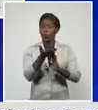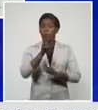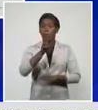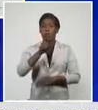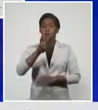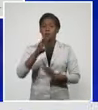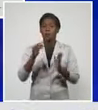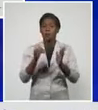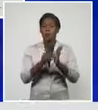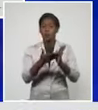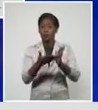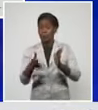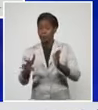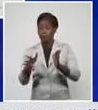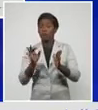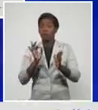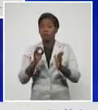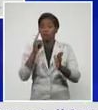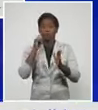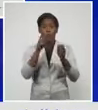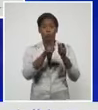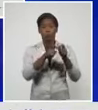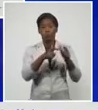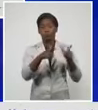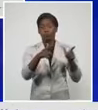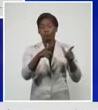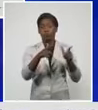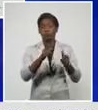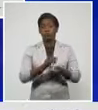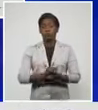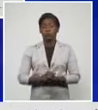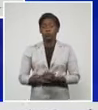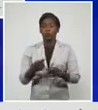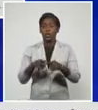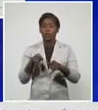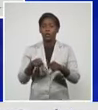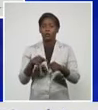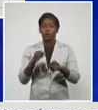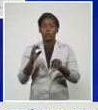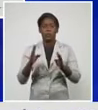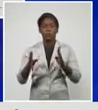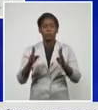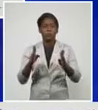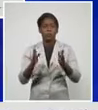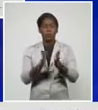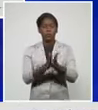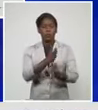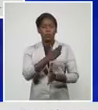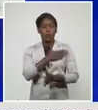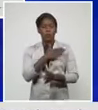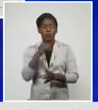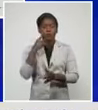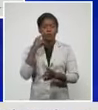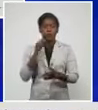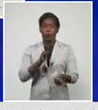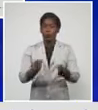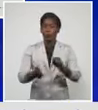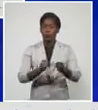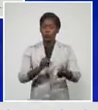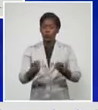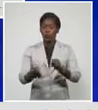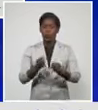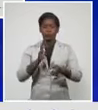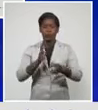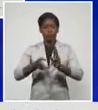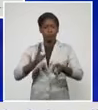23.004. Realmente va a ser difícil que este mes, a pesar de todas las medidas, todas las acciones,